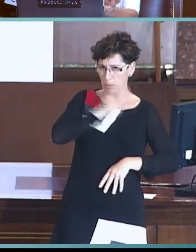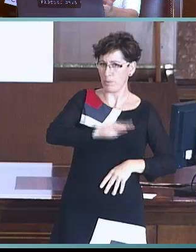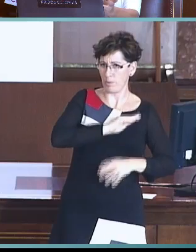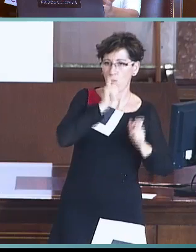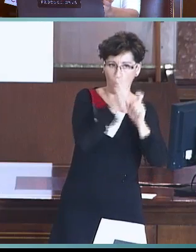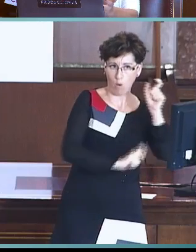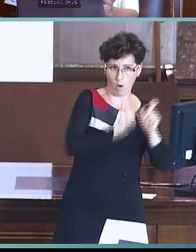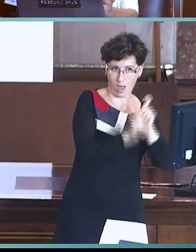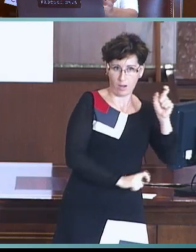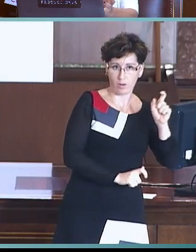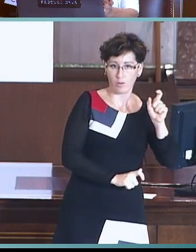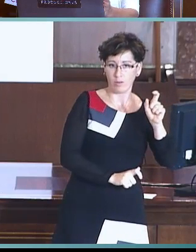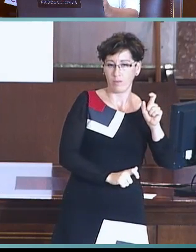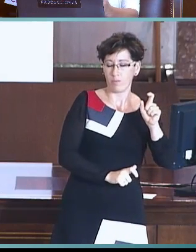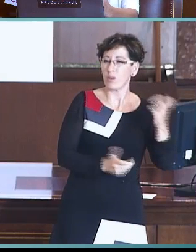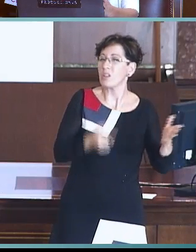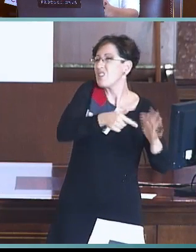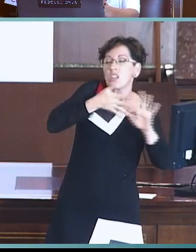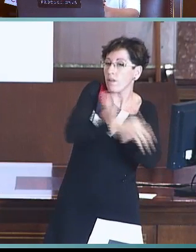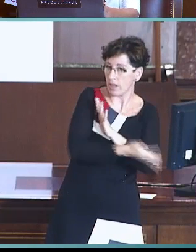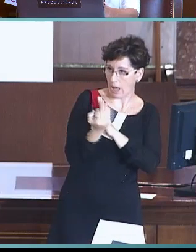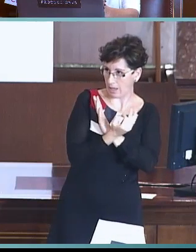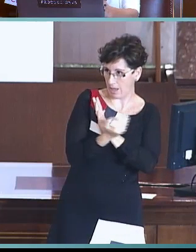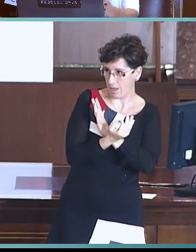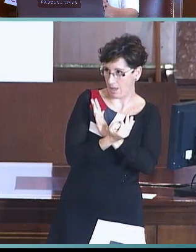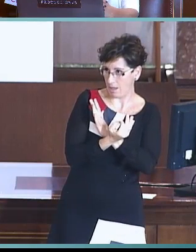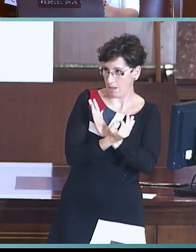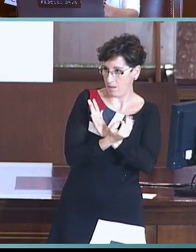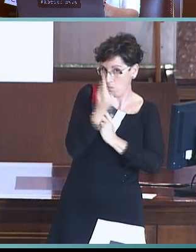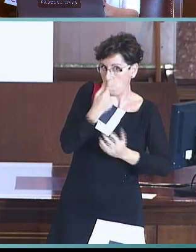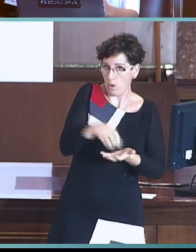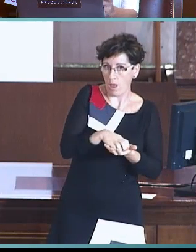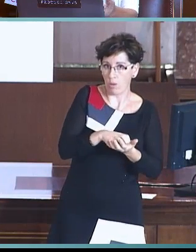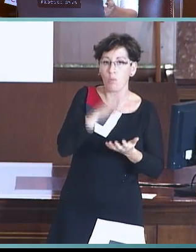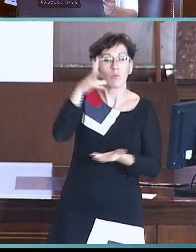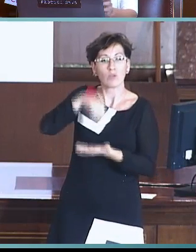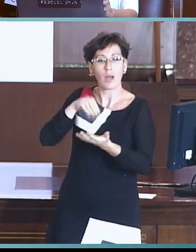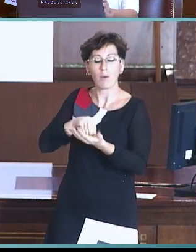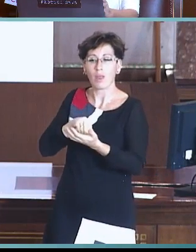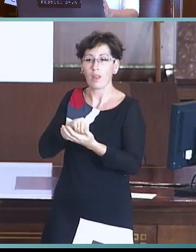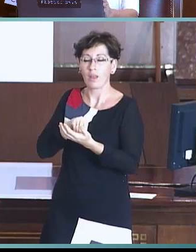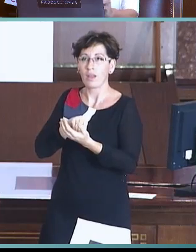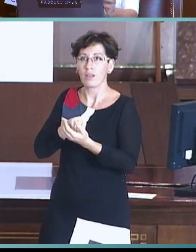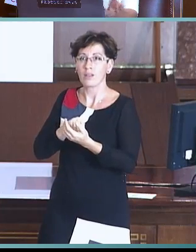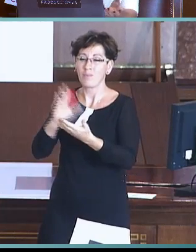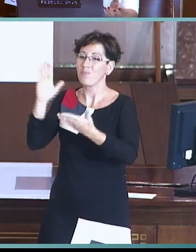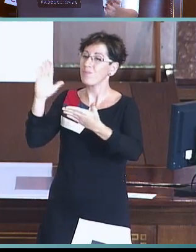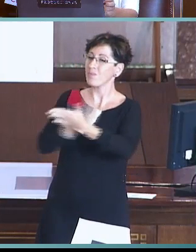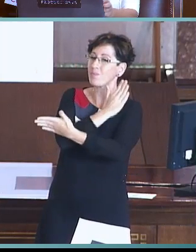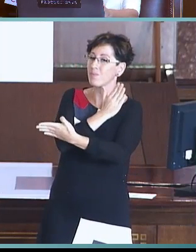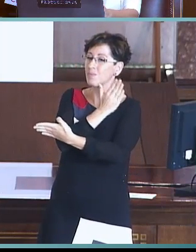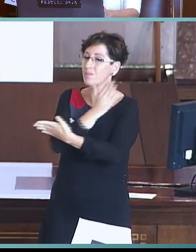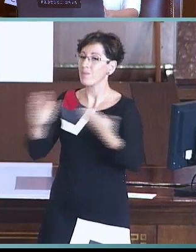nosotros planteábamos qué era un vocabulario profundo, ¿no? Pues parece que los modelos recientes del léxico mental distinguen entre amplitud